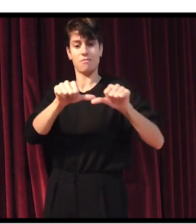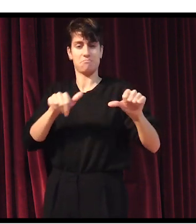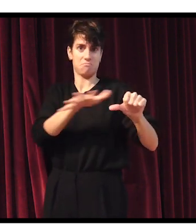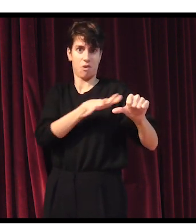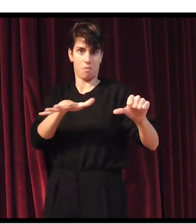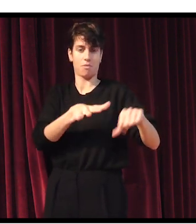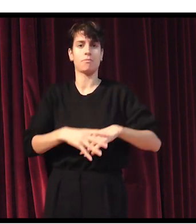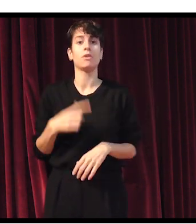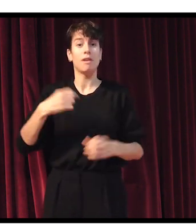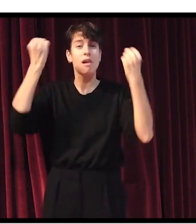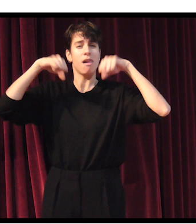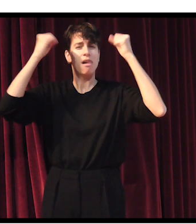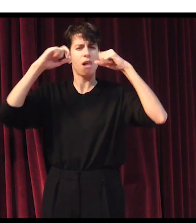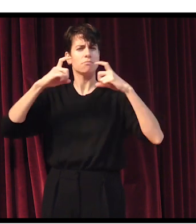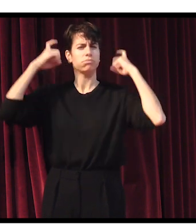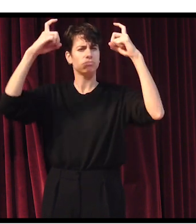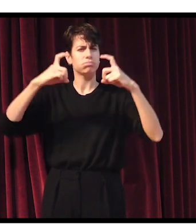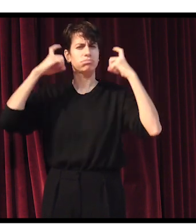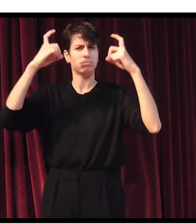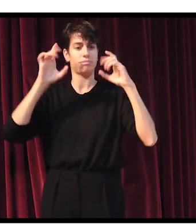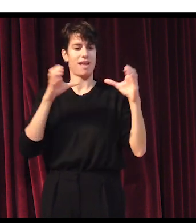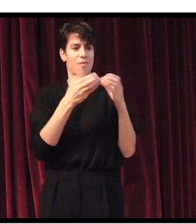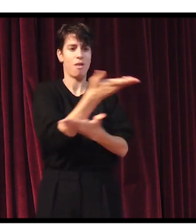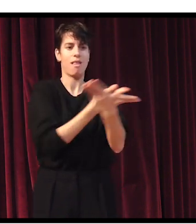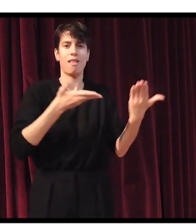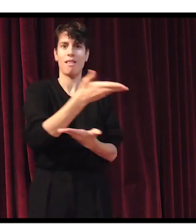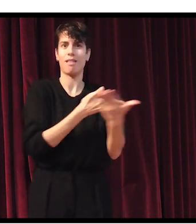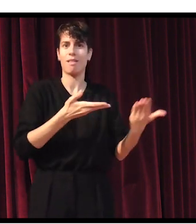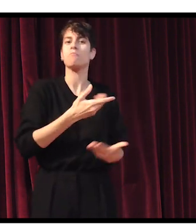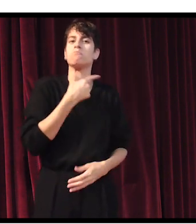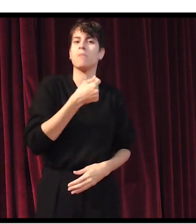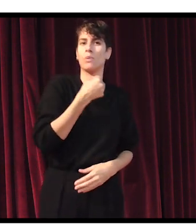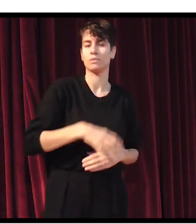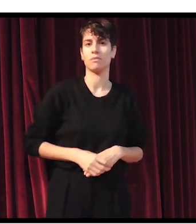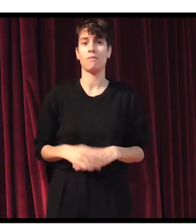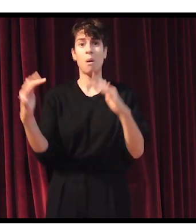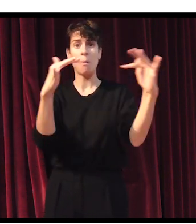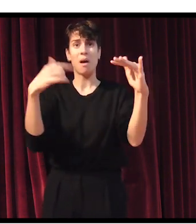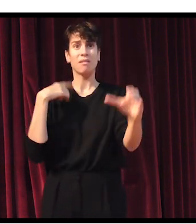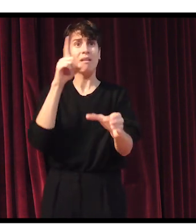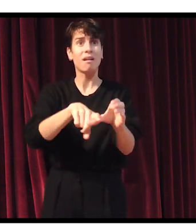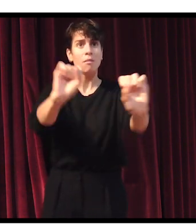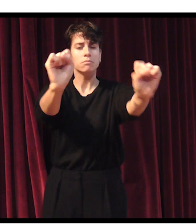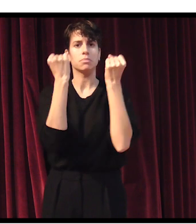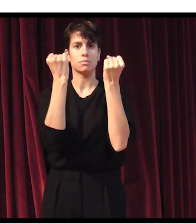mí. También me gusta aprender a jugar en equipo. No me dejan jugar los partidos y no entiendo por